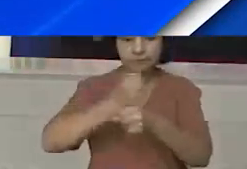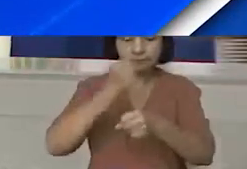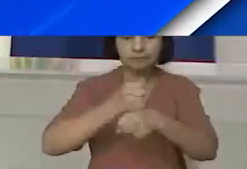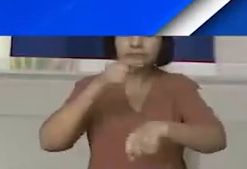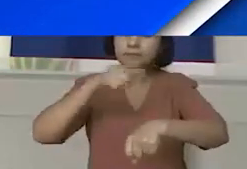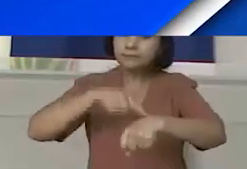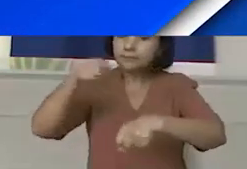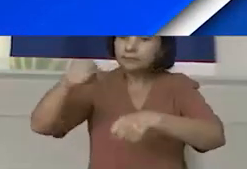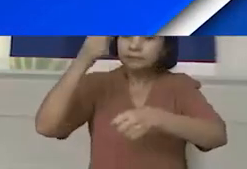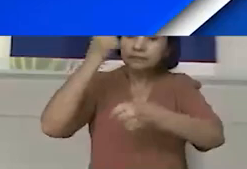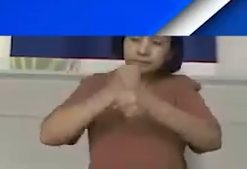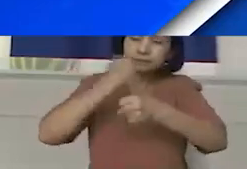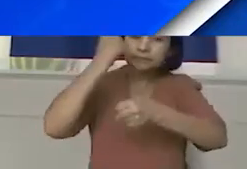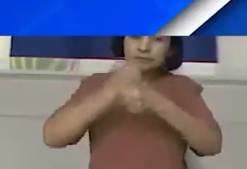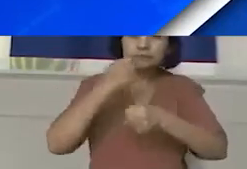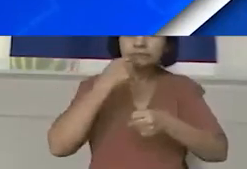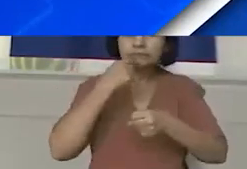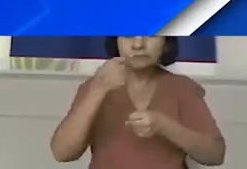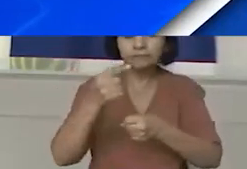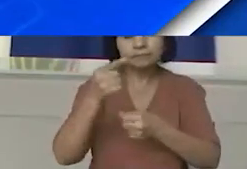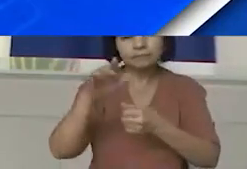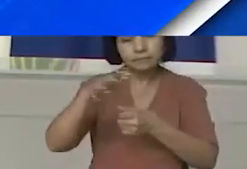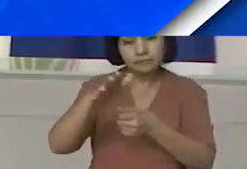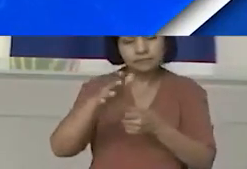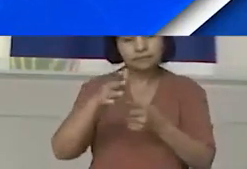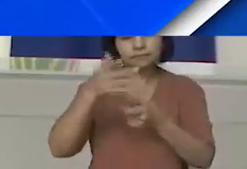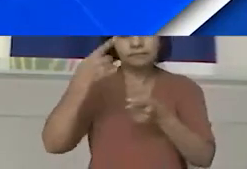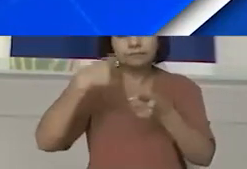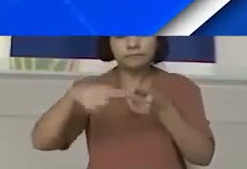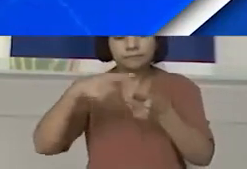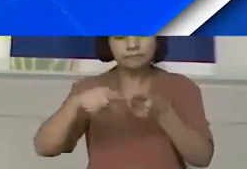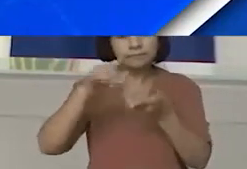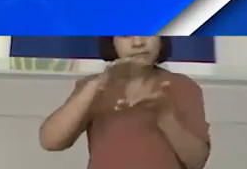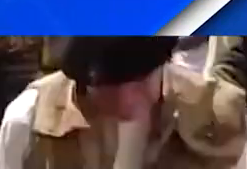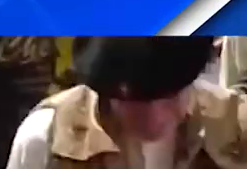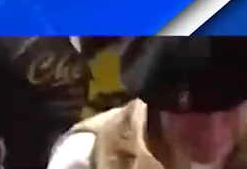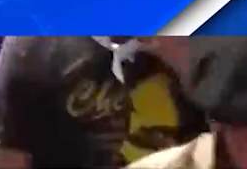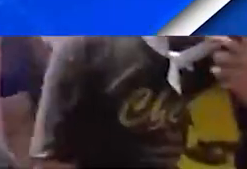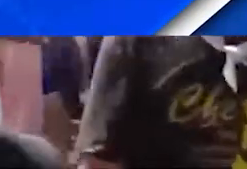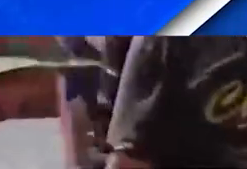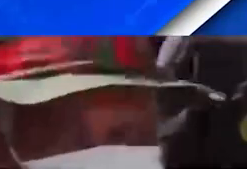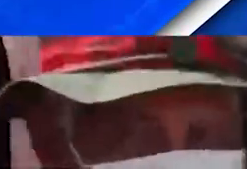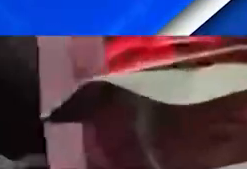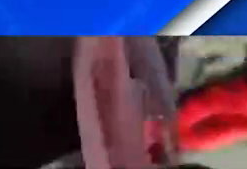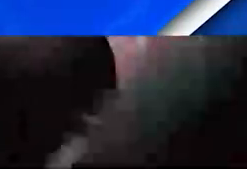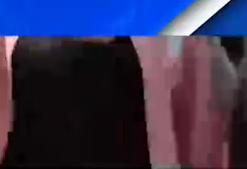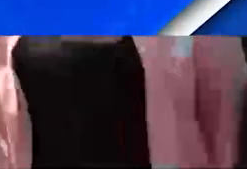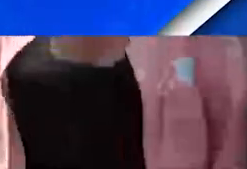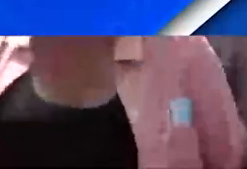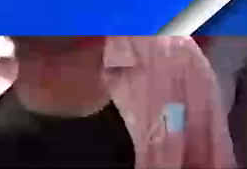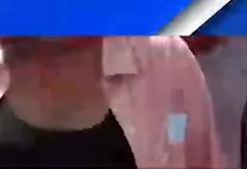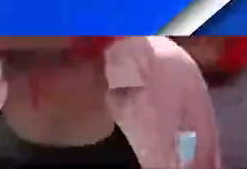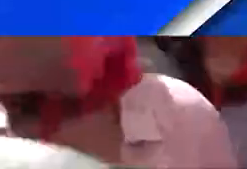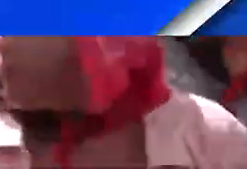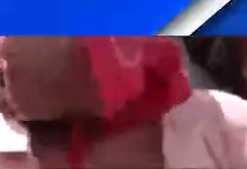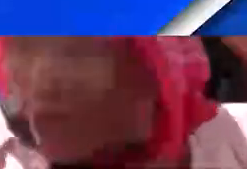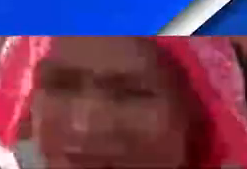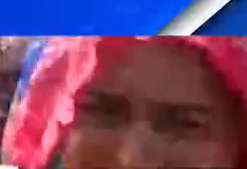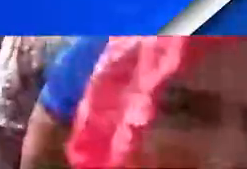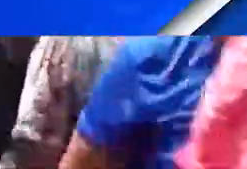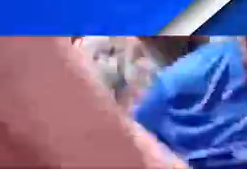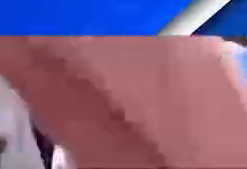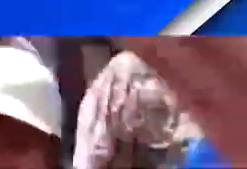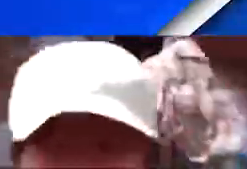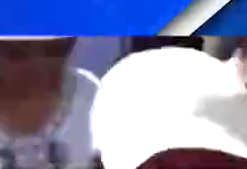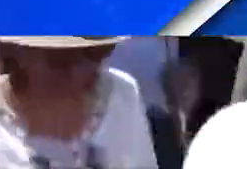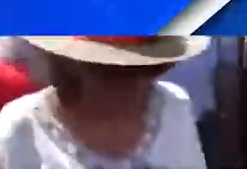tiempo laborado y se señalan mínimos y máximos para su cálculo. La indemnización según la ley será